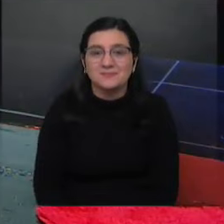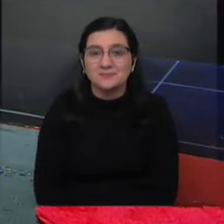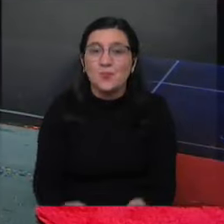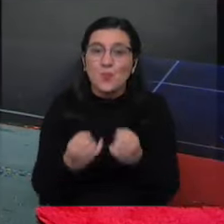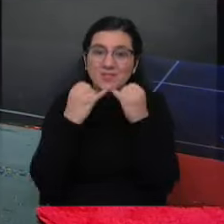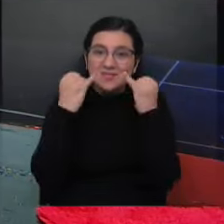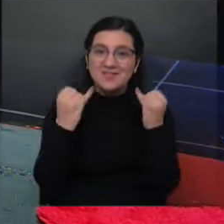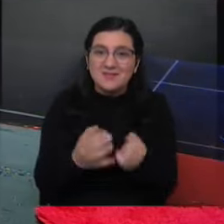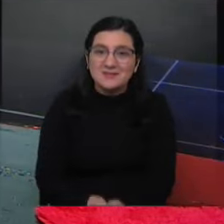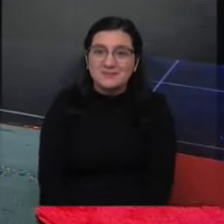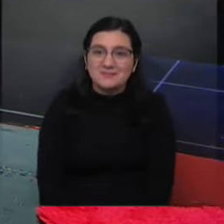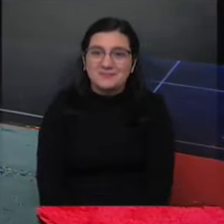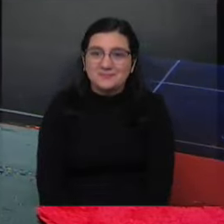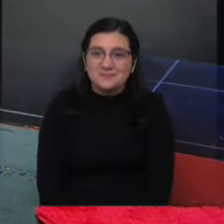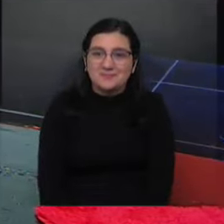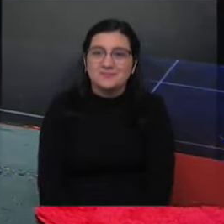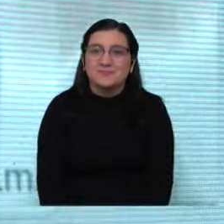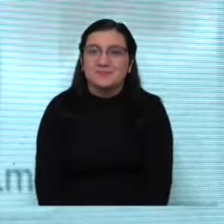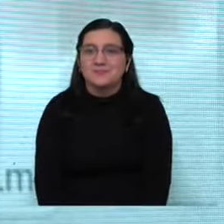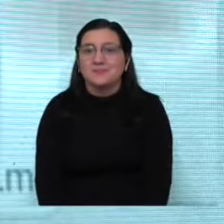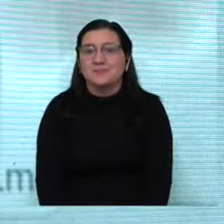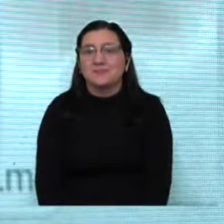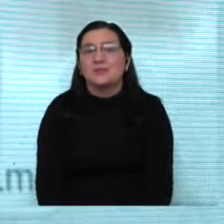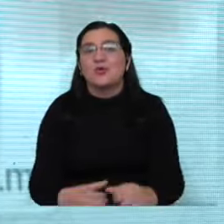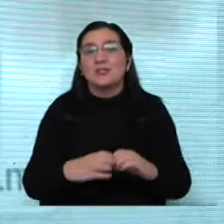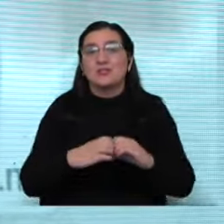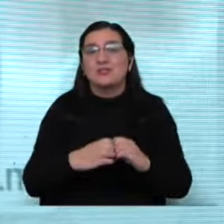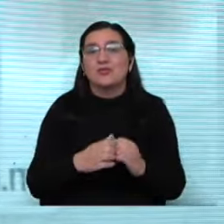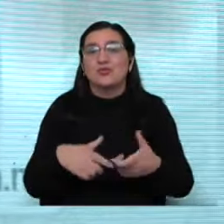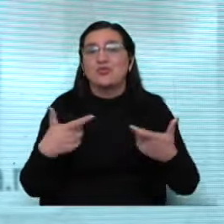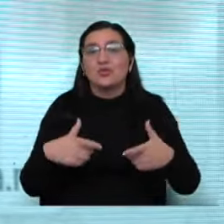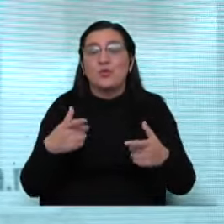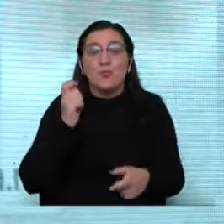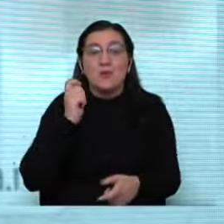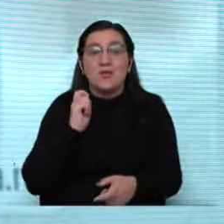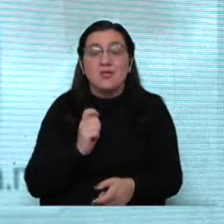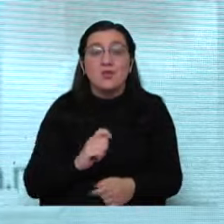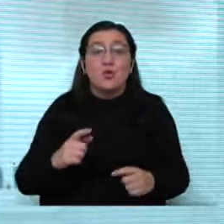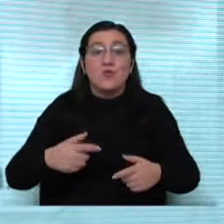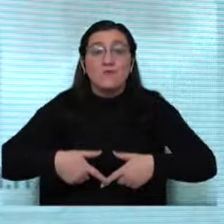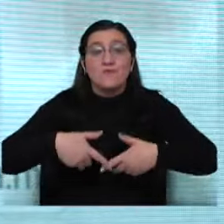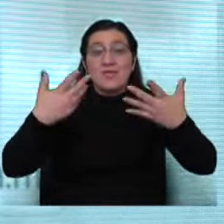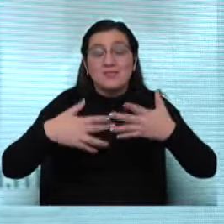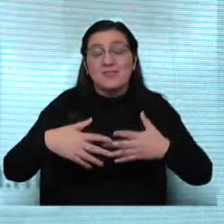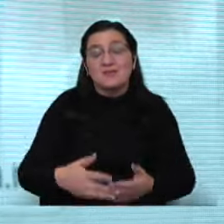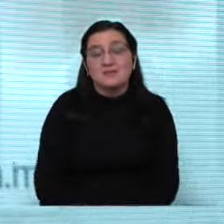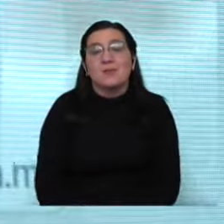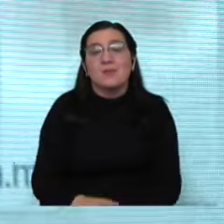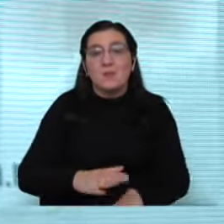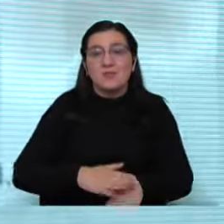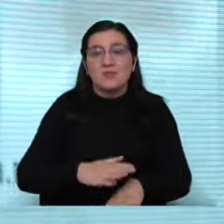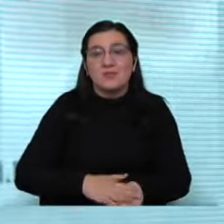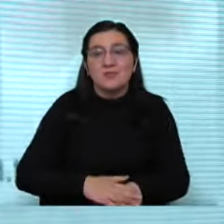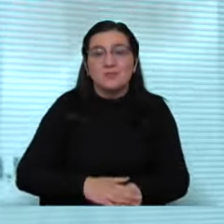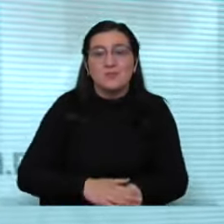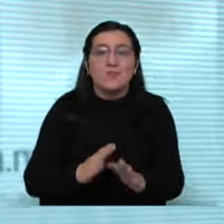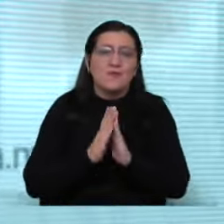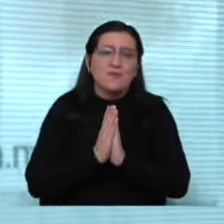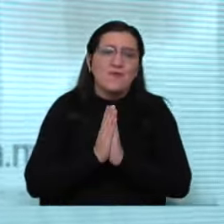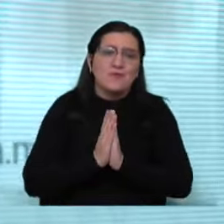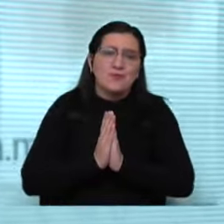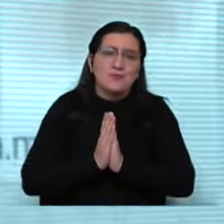nos manda besito con guiñada seductora corazoncito que brilla torta de cumpleaños cono fiestero carita fiestera el momento de cotillón por favor